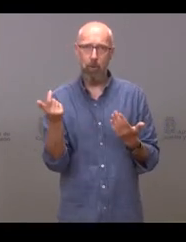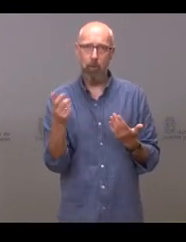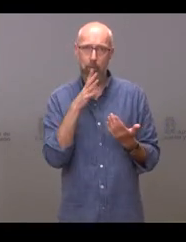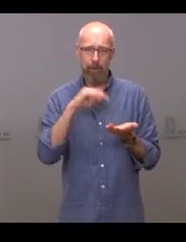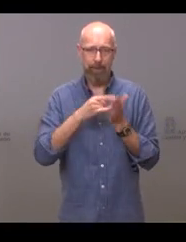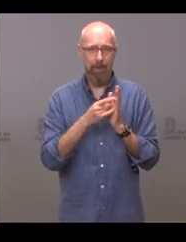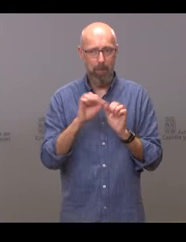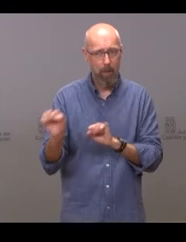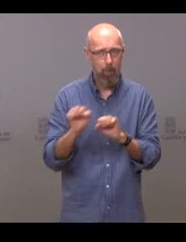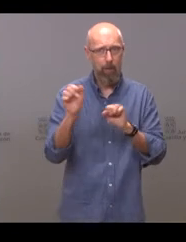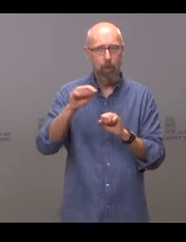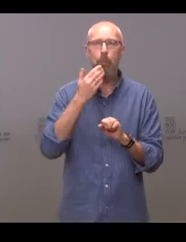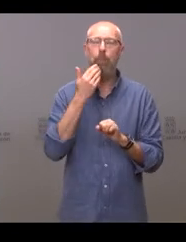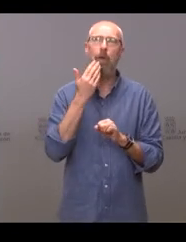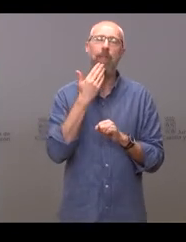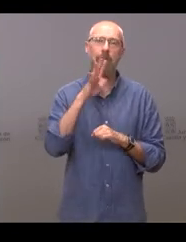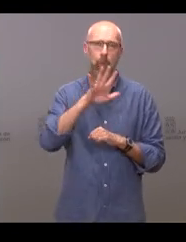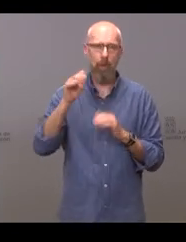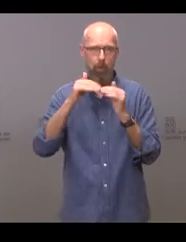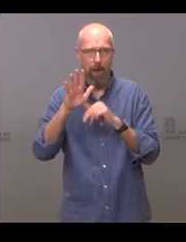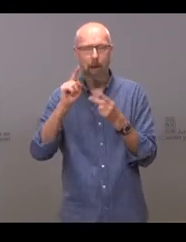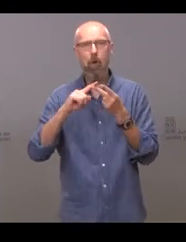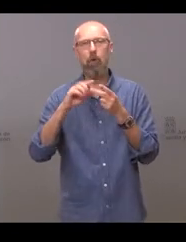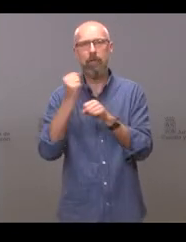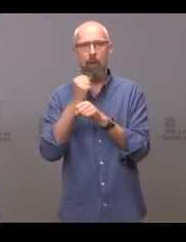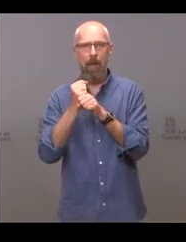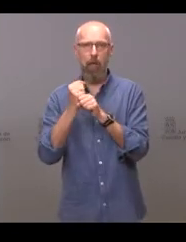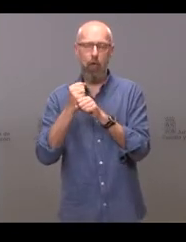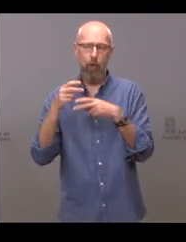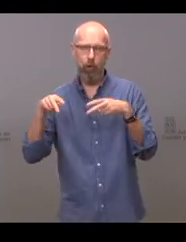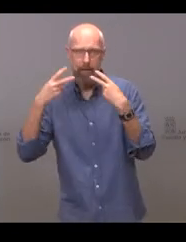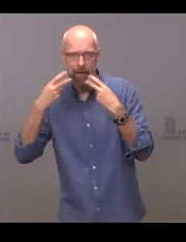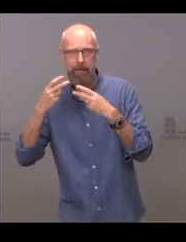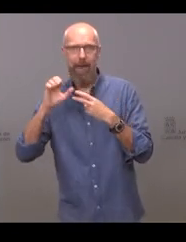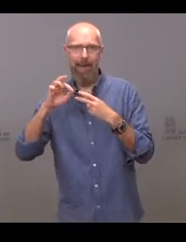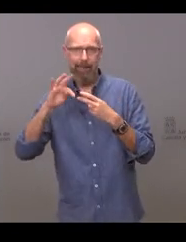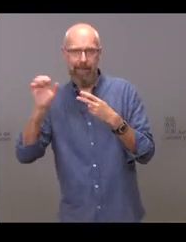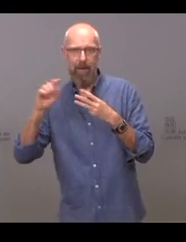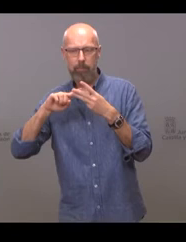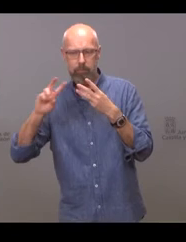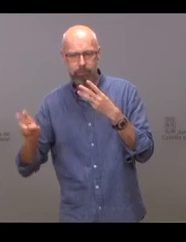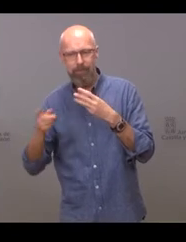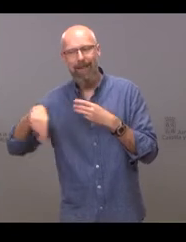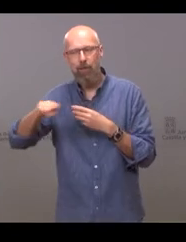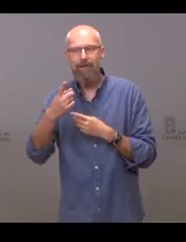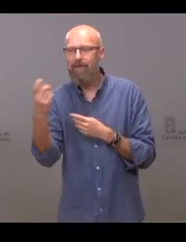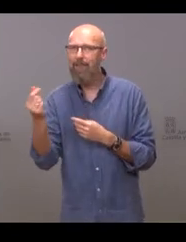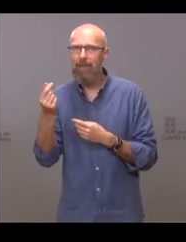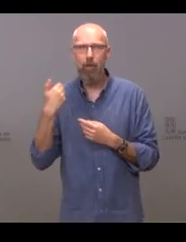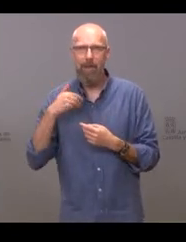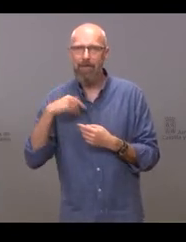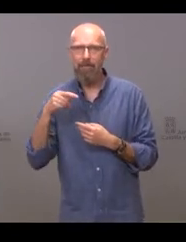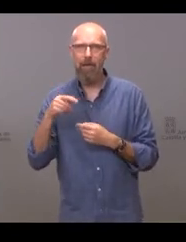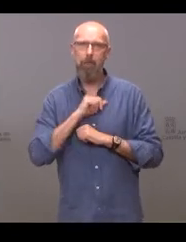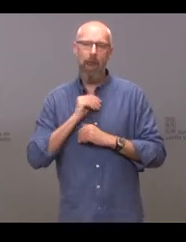las personas mayores de 55 años trabajadores de la hostelería en artes y demás y lo necesitan ahora no dentro de un